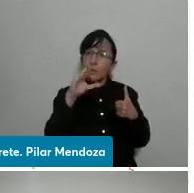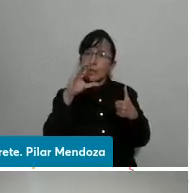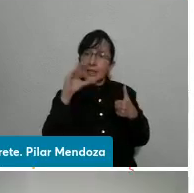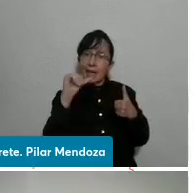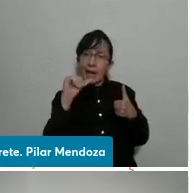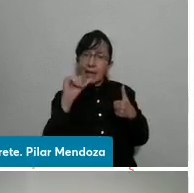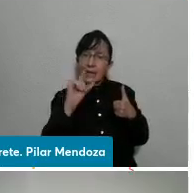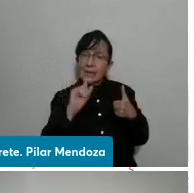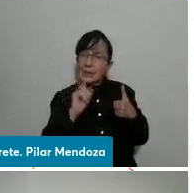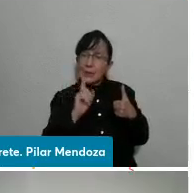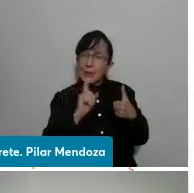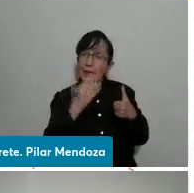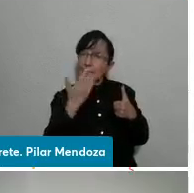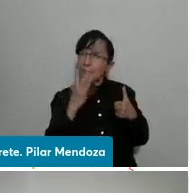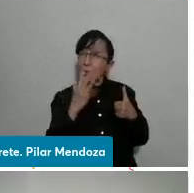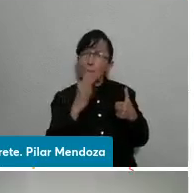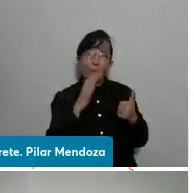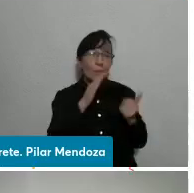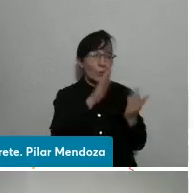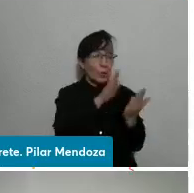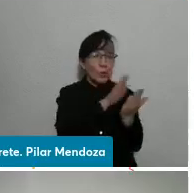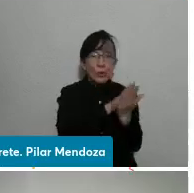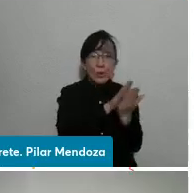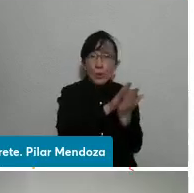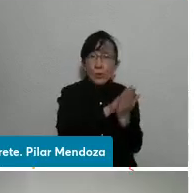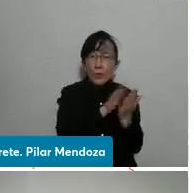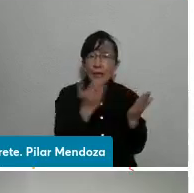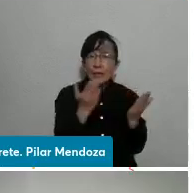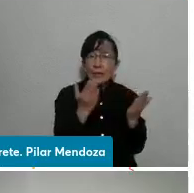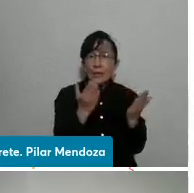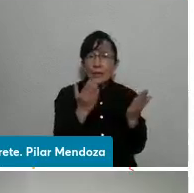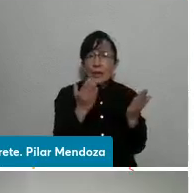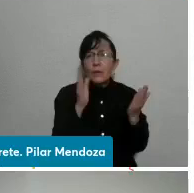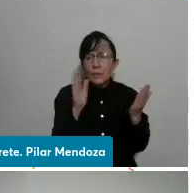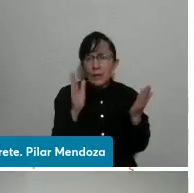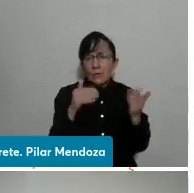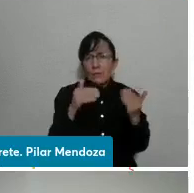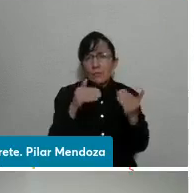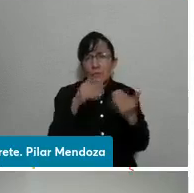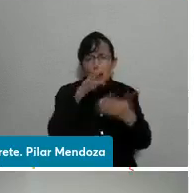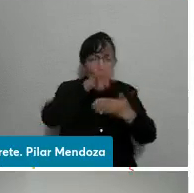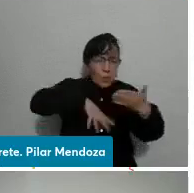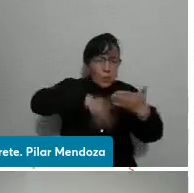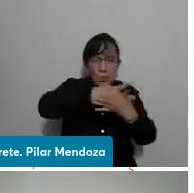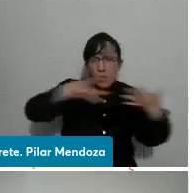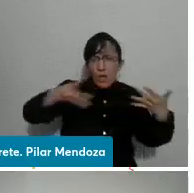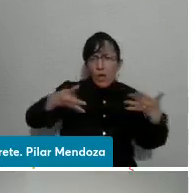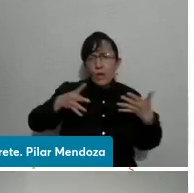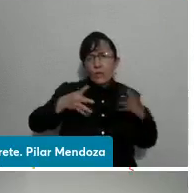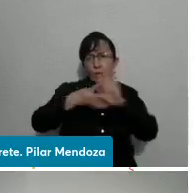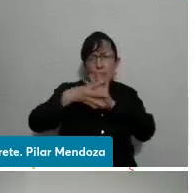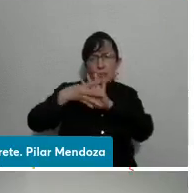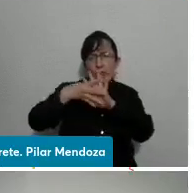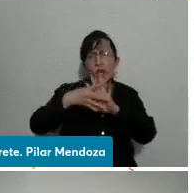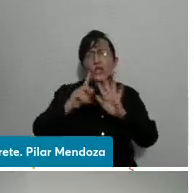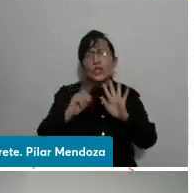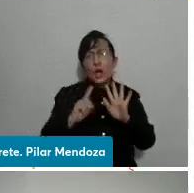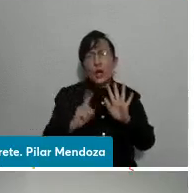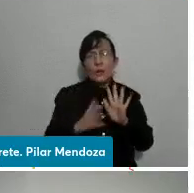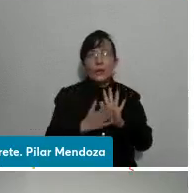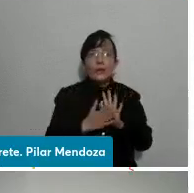documento con unas columnas, unas filas, una cuadrícula, no. Se les presenta más bien